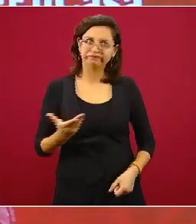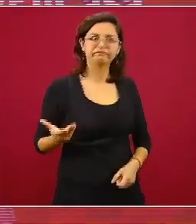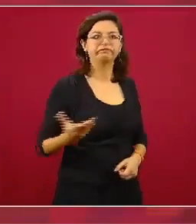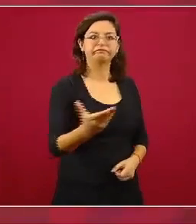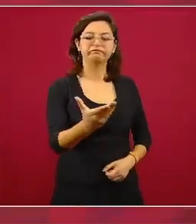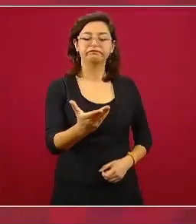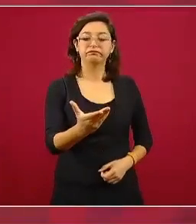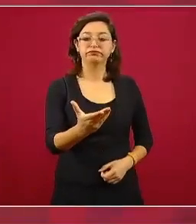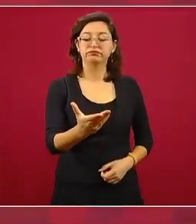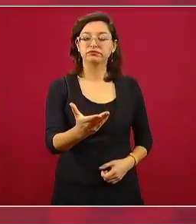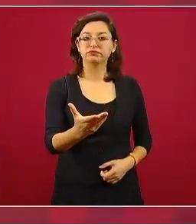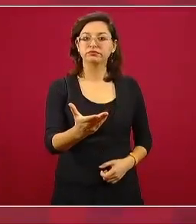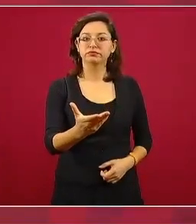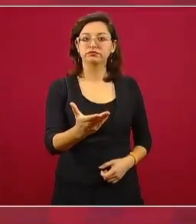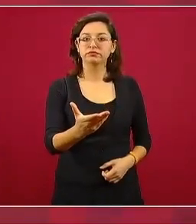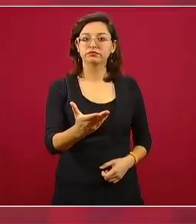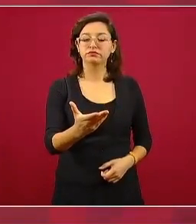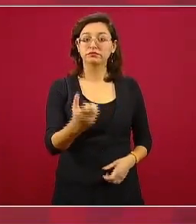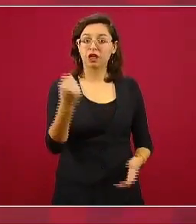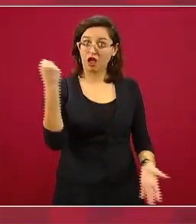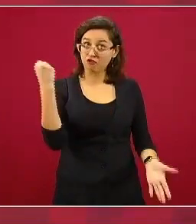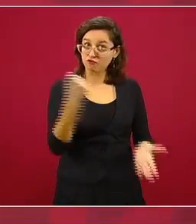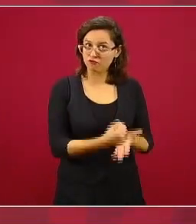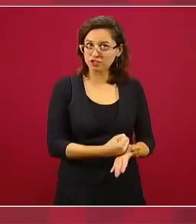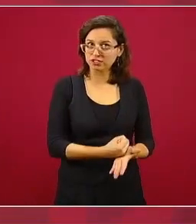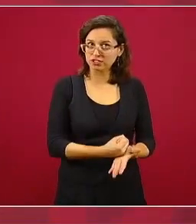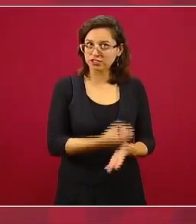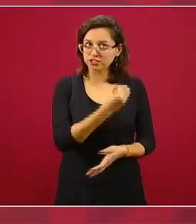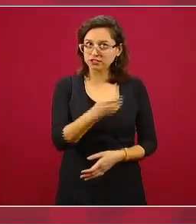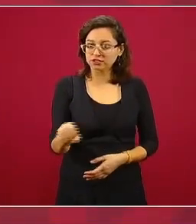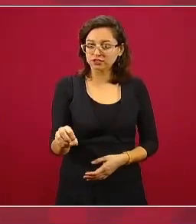que se den retrocesos.